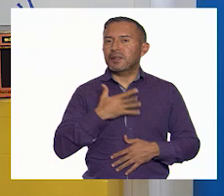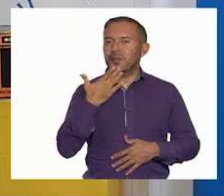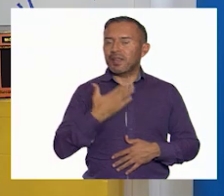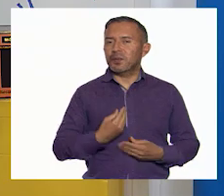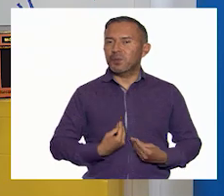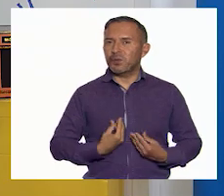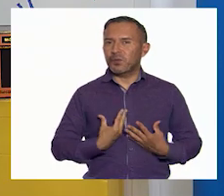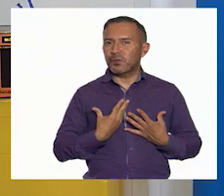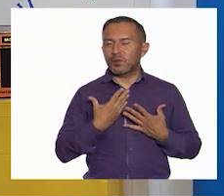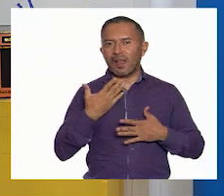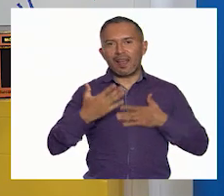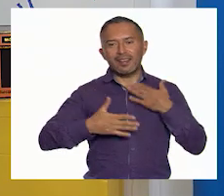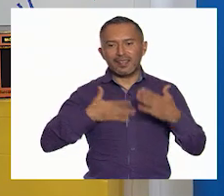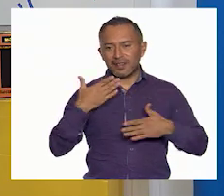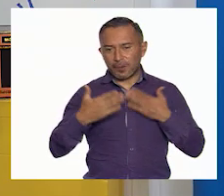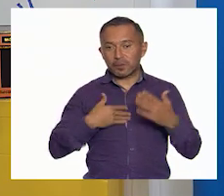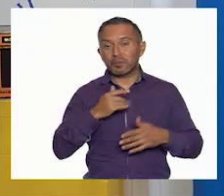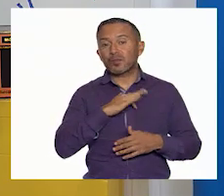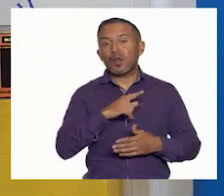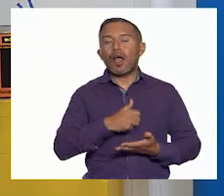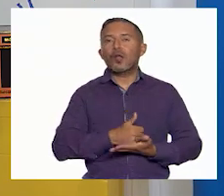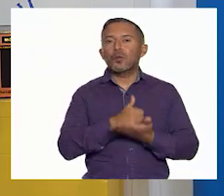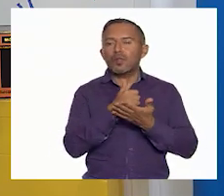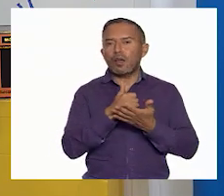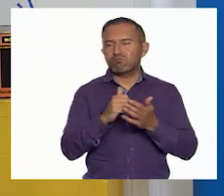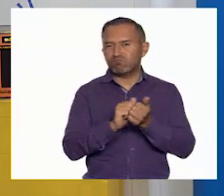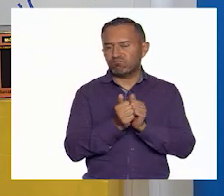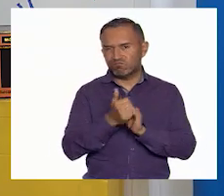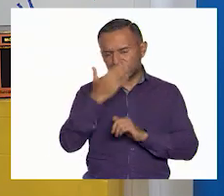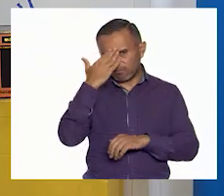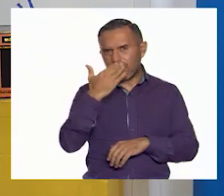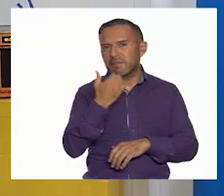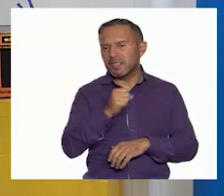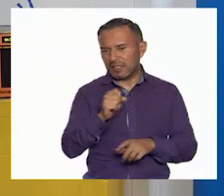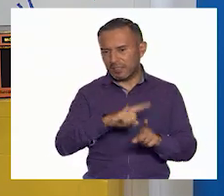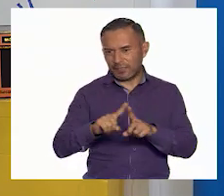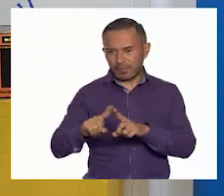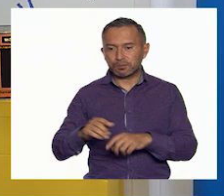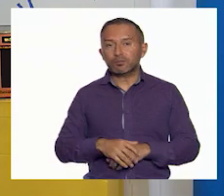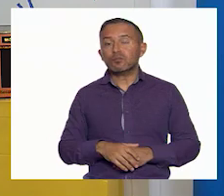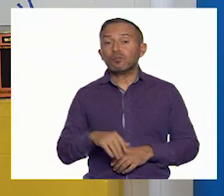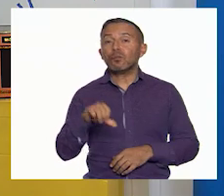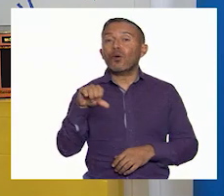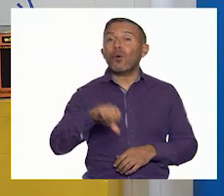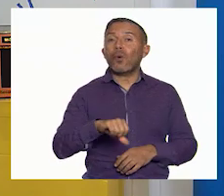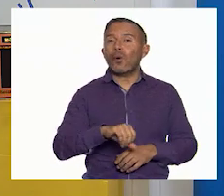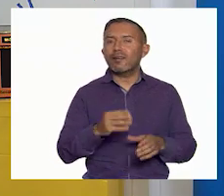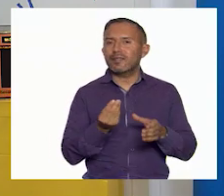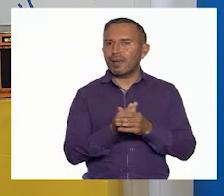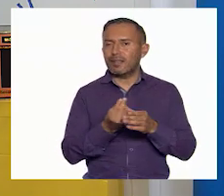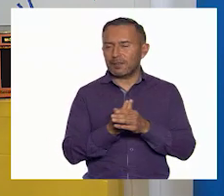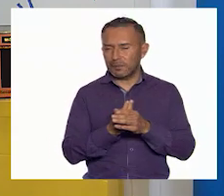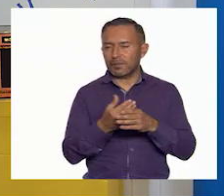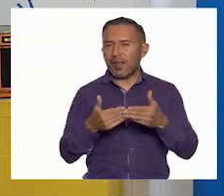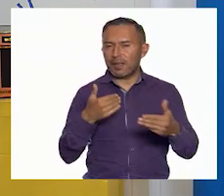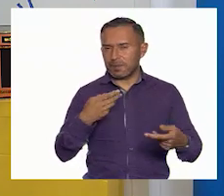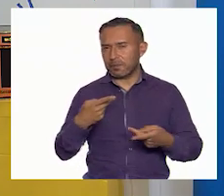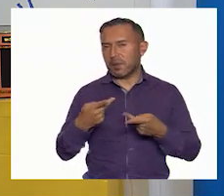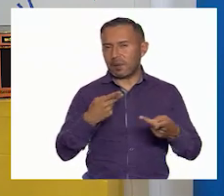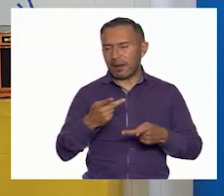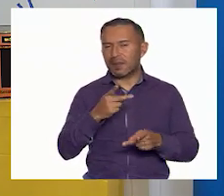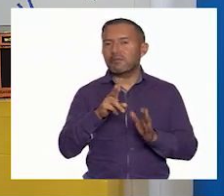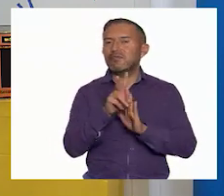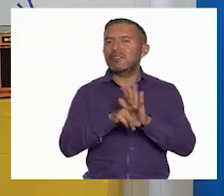alegría y nos ayudan a desarrollar muchas habilidades. En la clase del día de hoy les preparamos unas cápsulas con